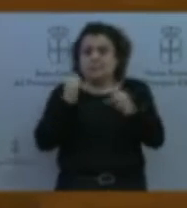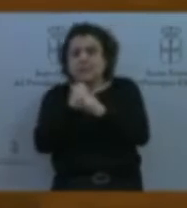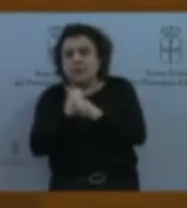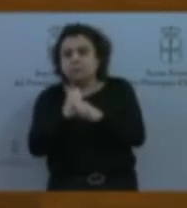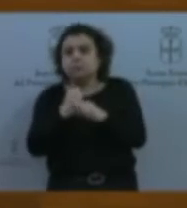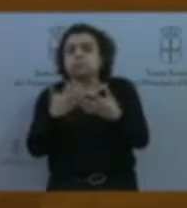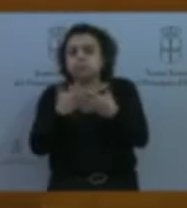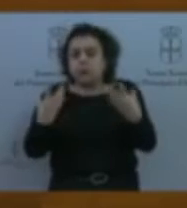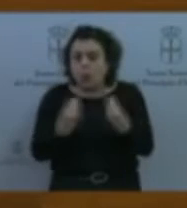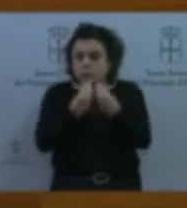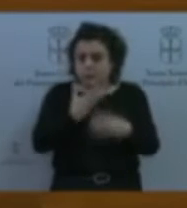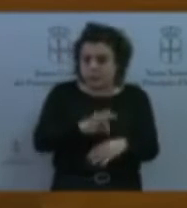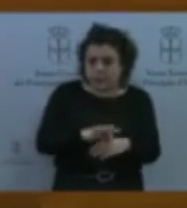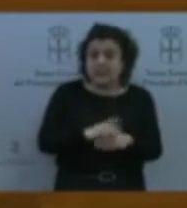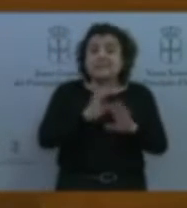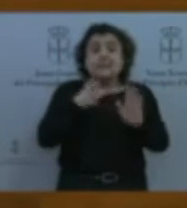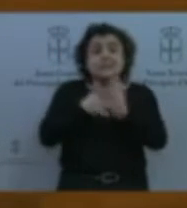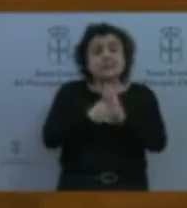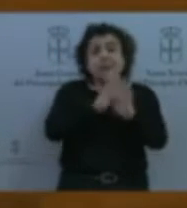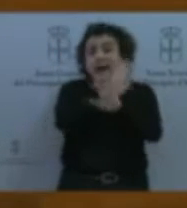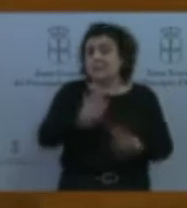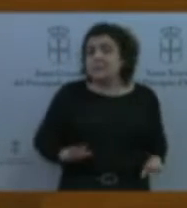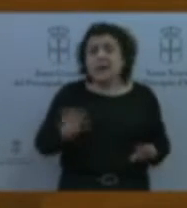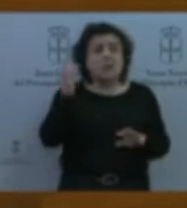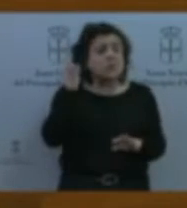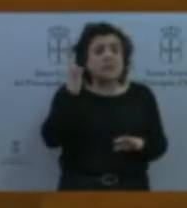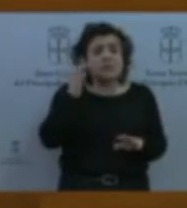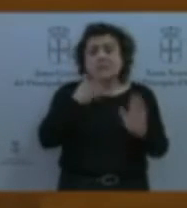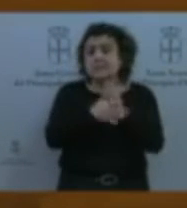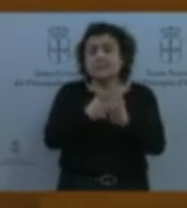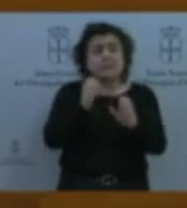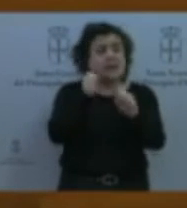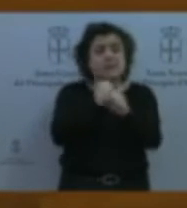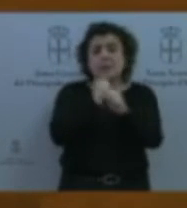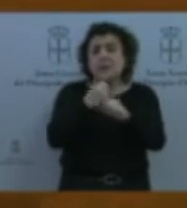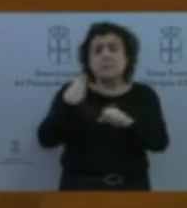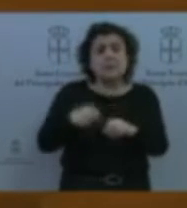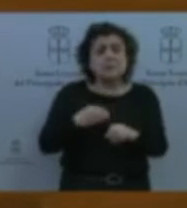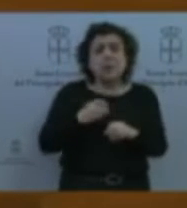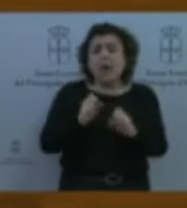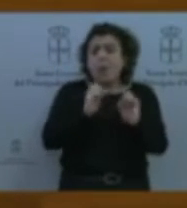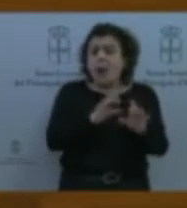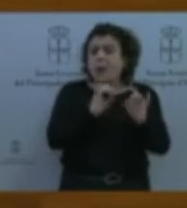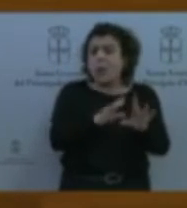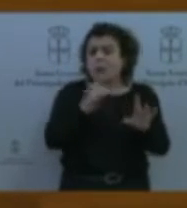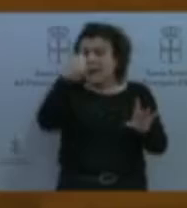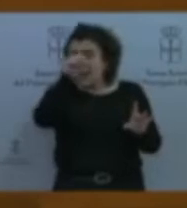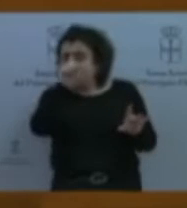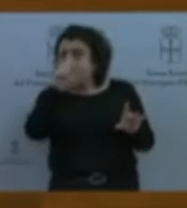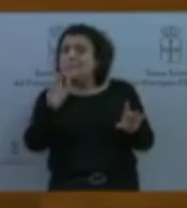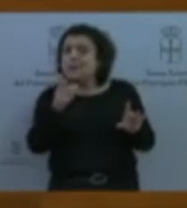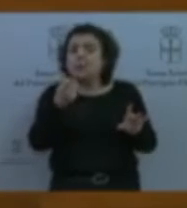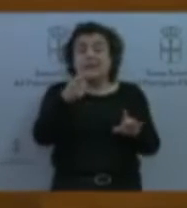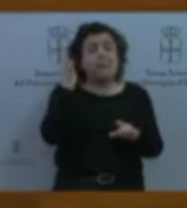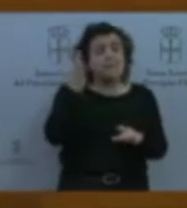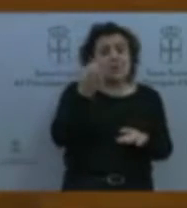una mujer está realizando las mismas labores, las mismas funciones todos los días que el varón que tiene al lado y, sin embargo, está cobrando con la categoría que le hicieron el contrato. Eso es una